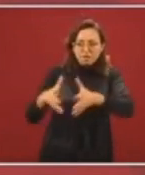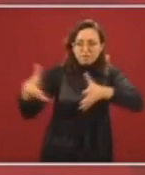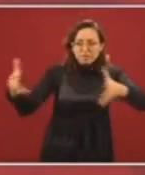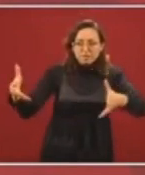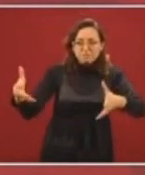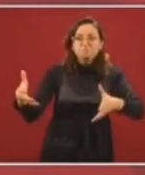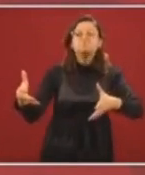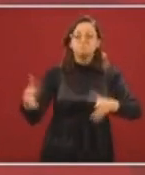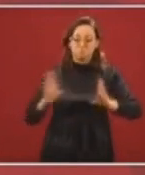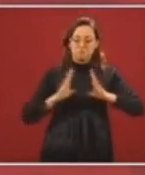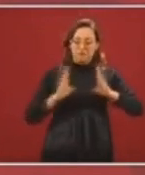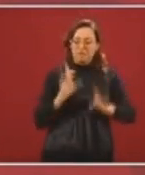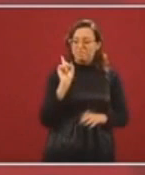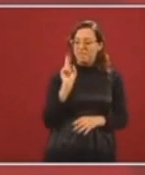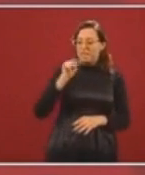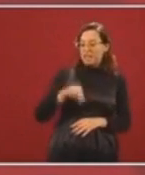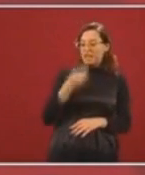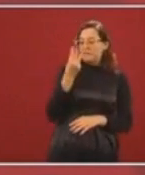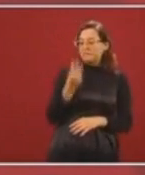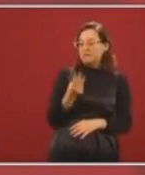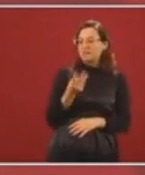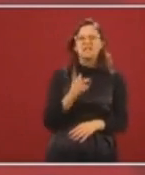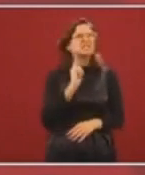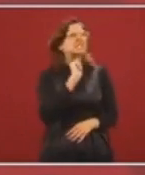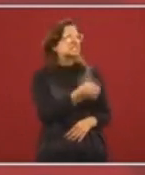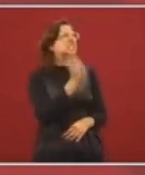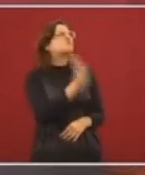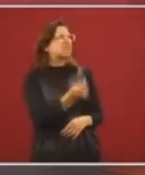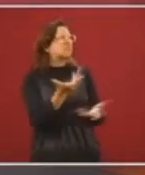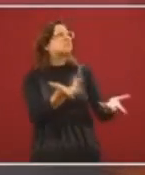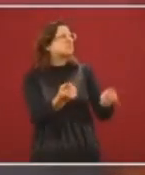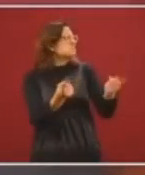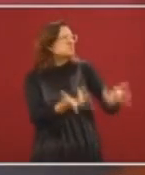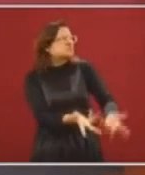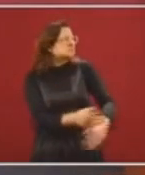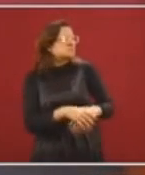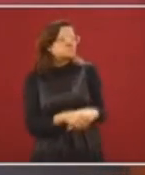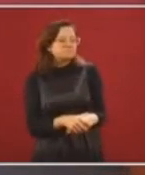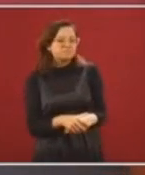de N3. ¿En qué consistiría? ¿Veremos consistiría ropas en las calles? En desplegar